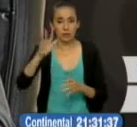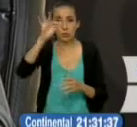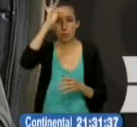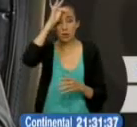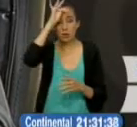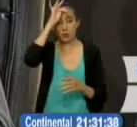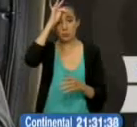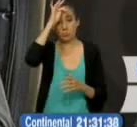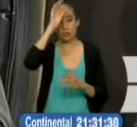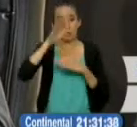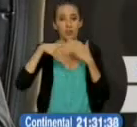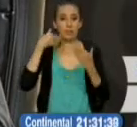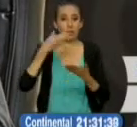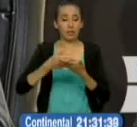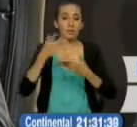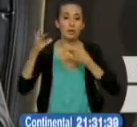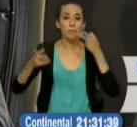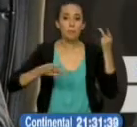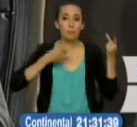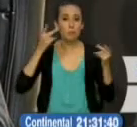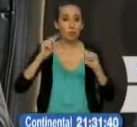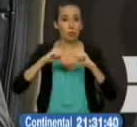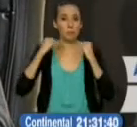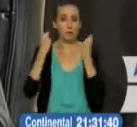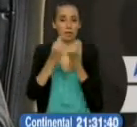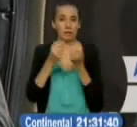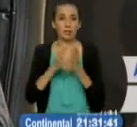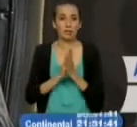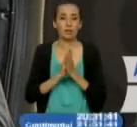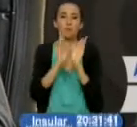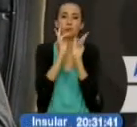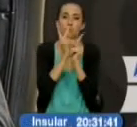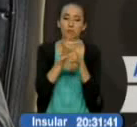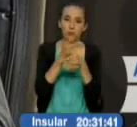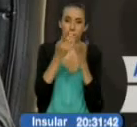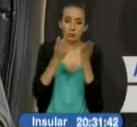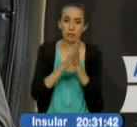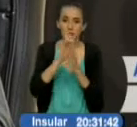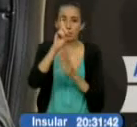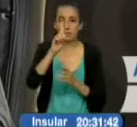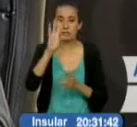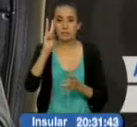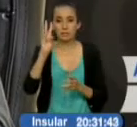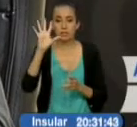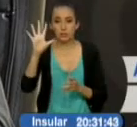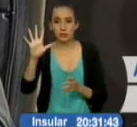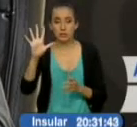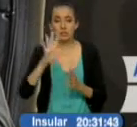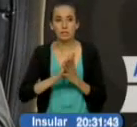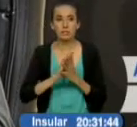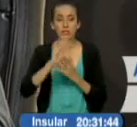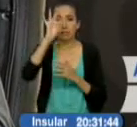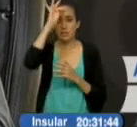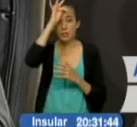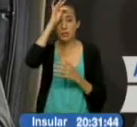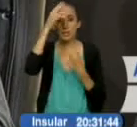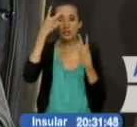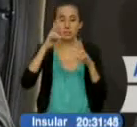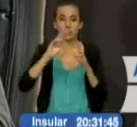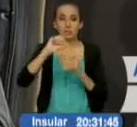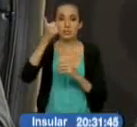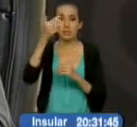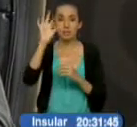hospitales de la Red Pública Integral de Salud funcionando, 165 hospitales de segundo nivel y